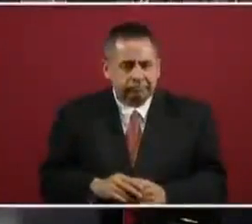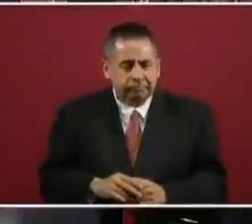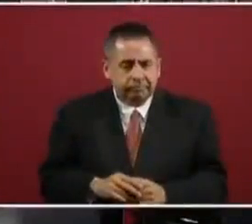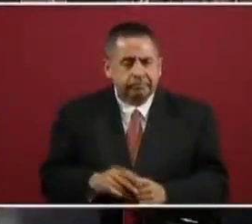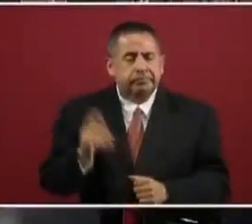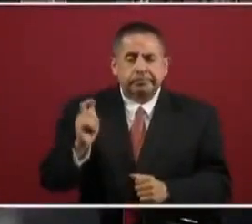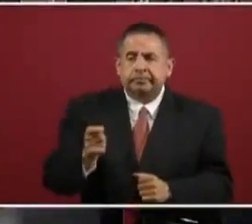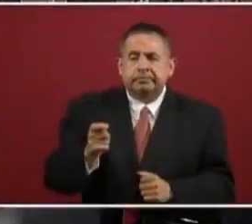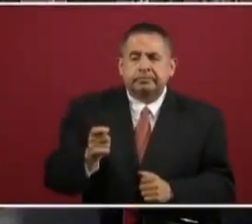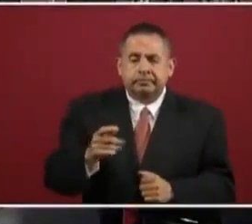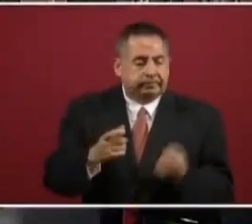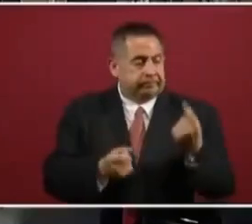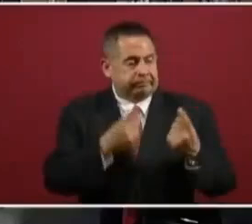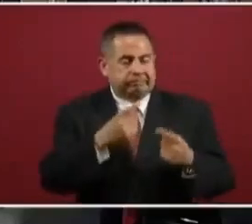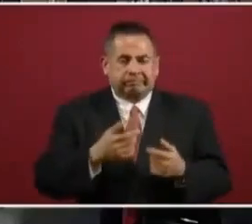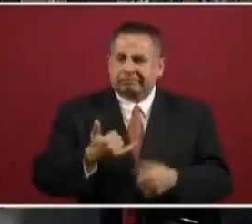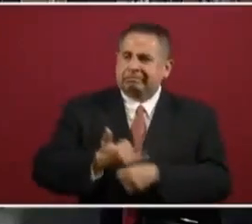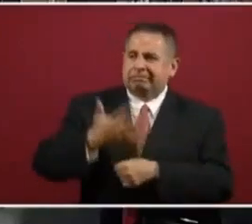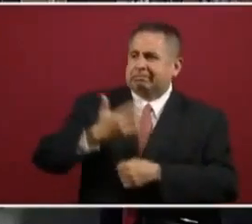eh